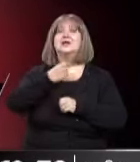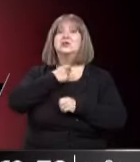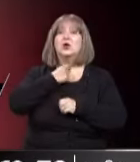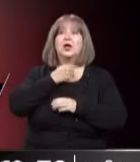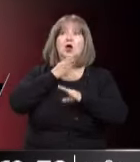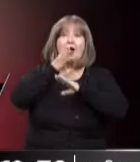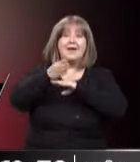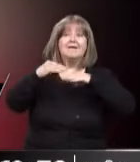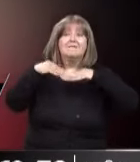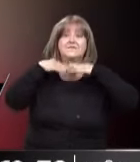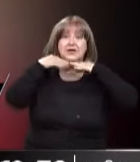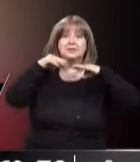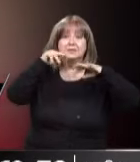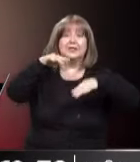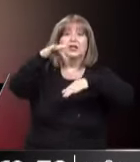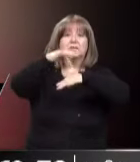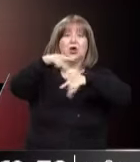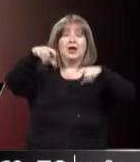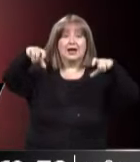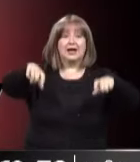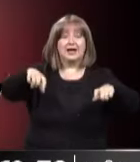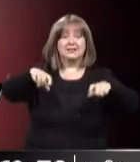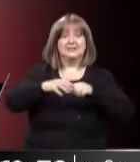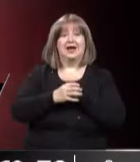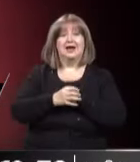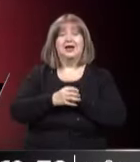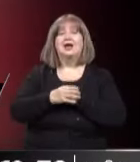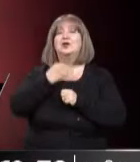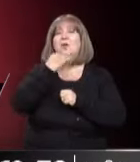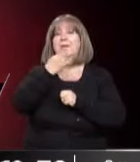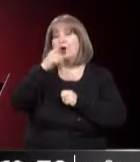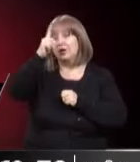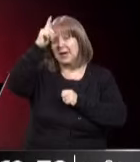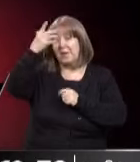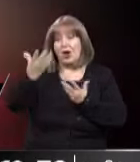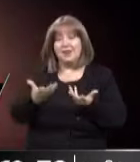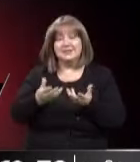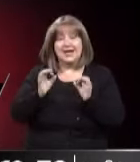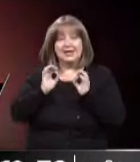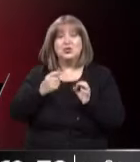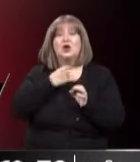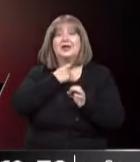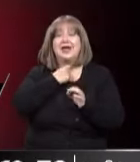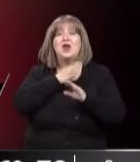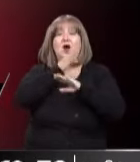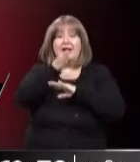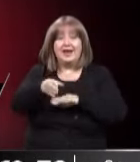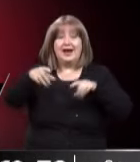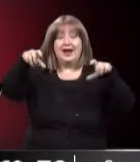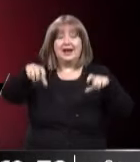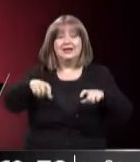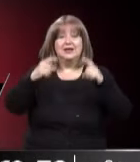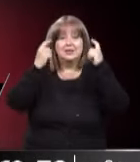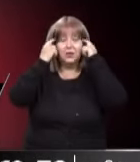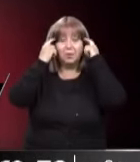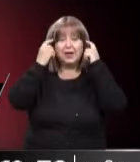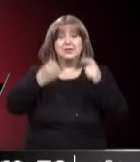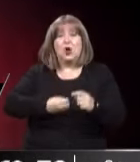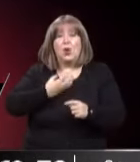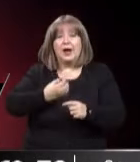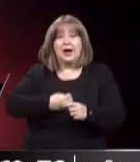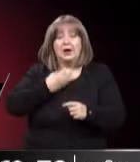cancha. ¿Qué me importa? Esto de los policías, esto. ¿Qué me importa? Yo pienso siempre en Huracán y